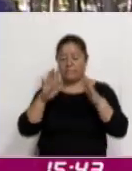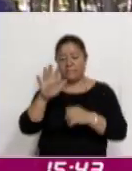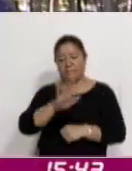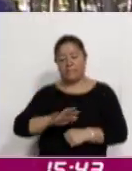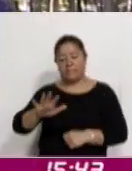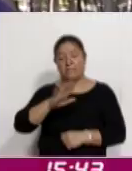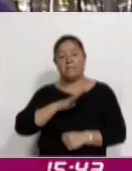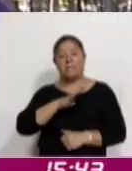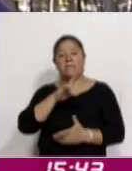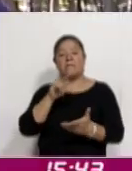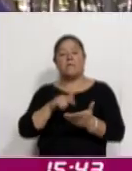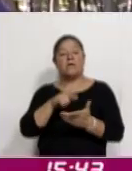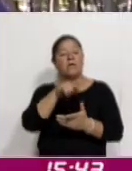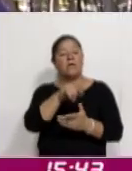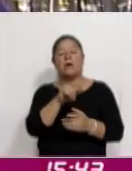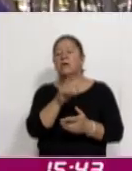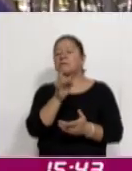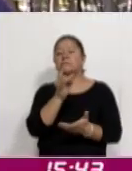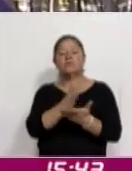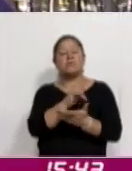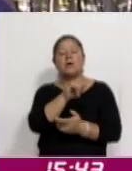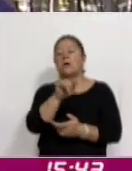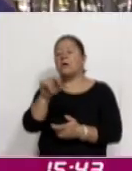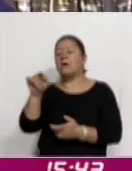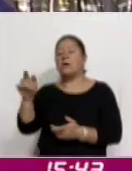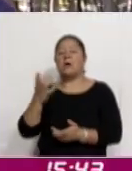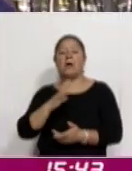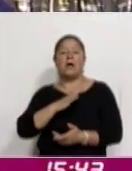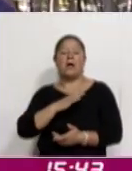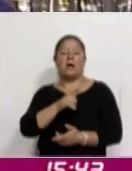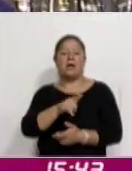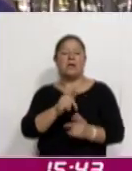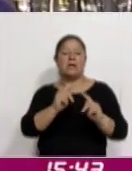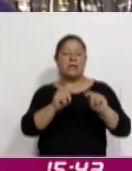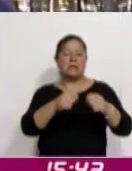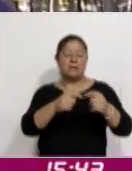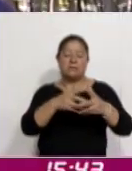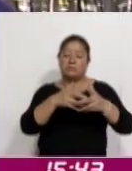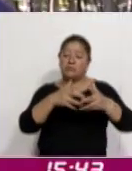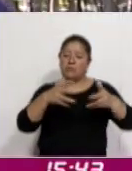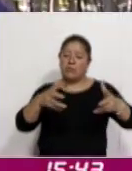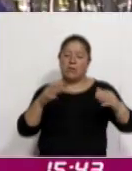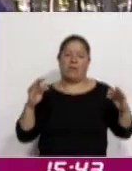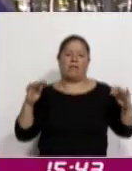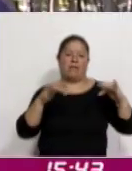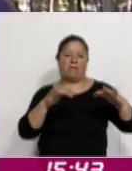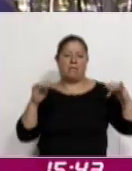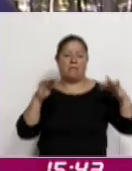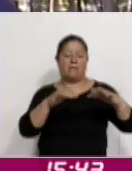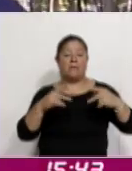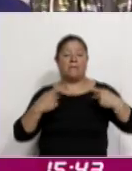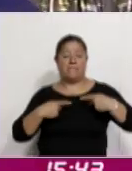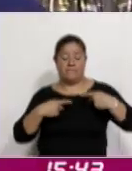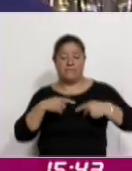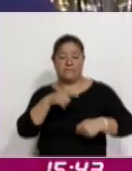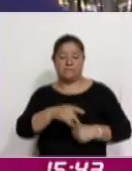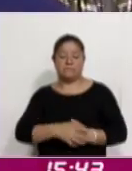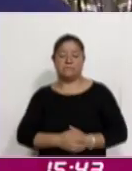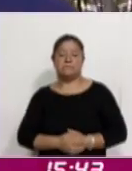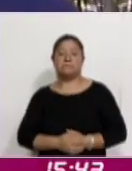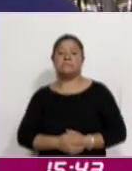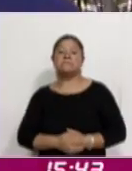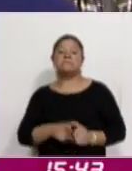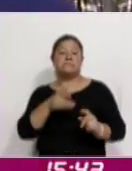módulos muy específicos y estratégicos como son las plazas comerciales, donde hay una alta afluencia y es